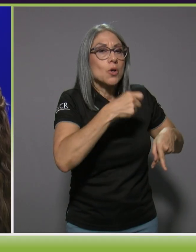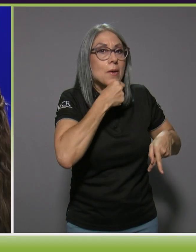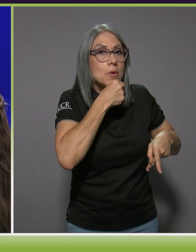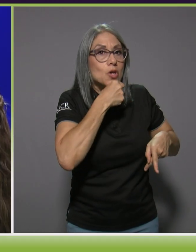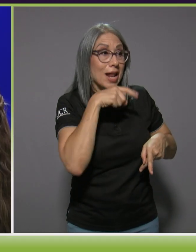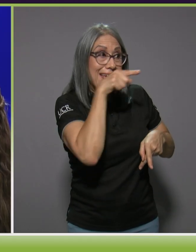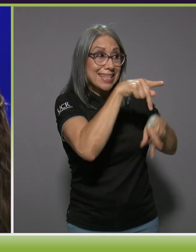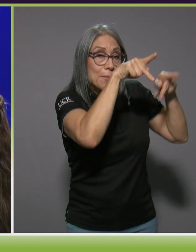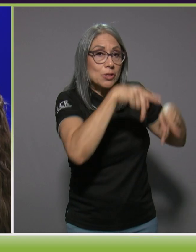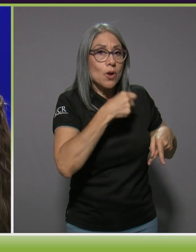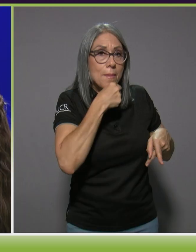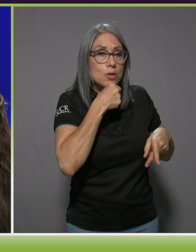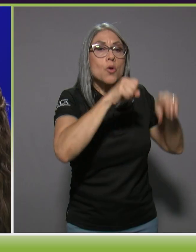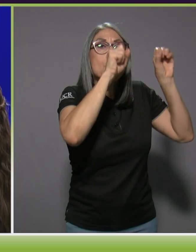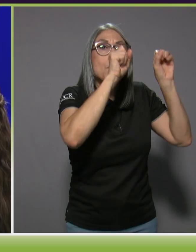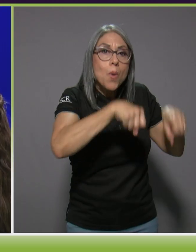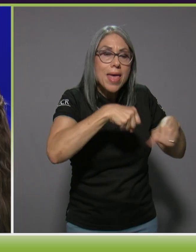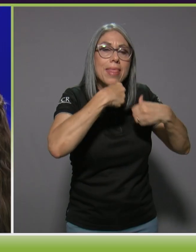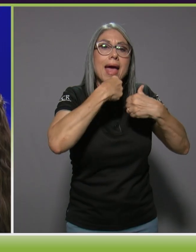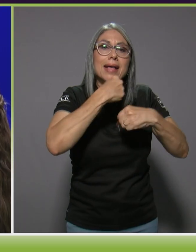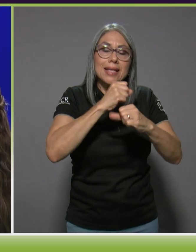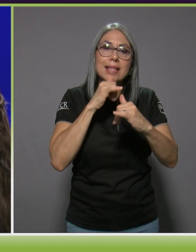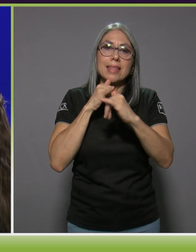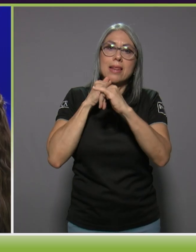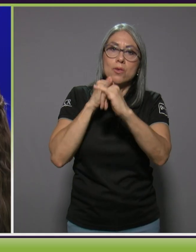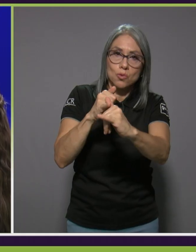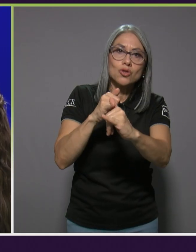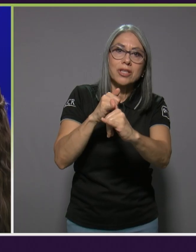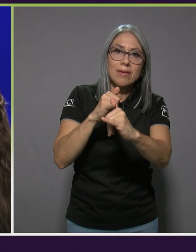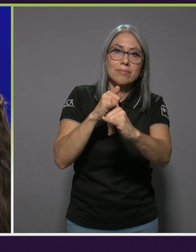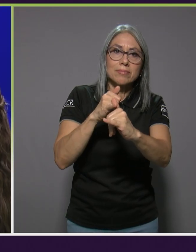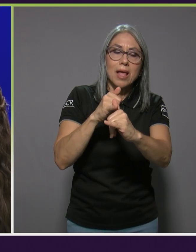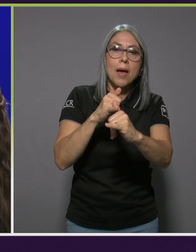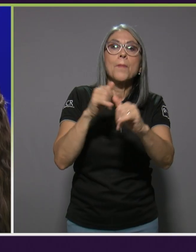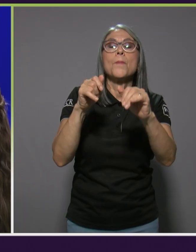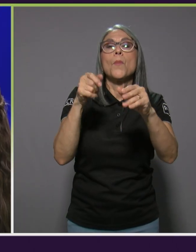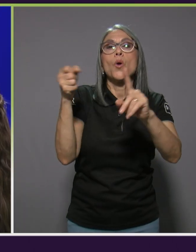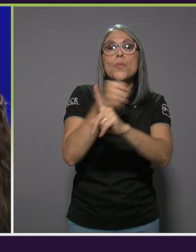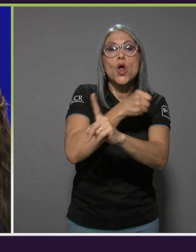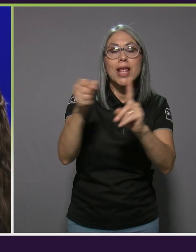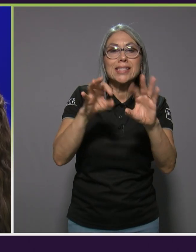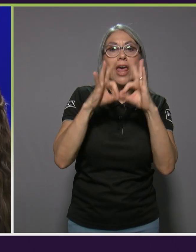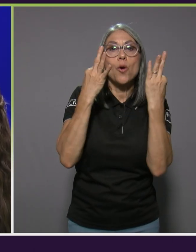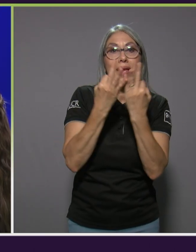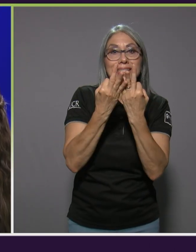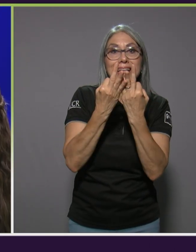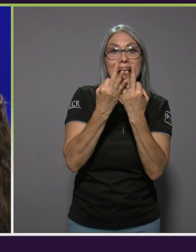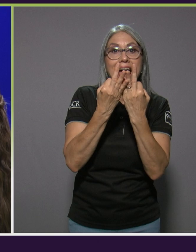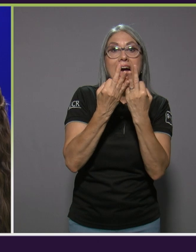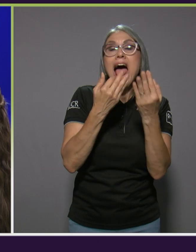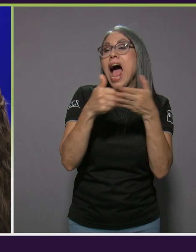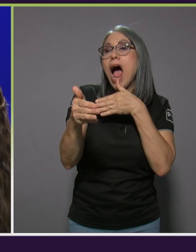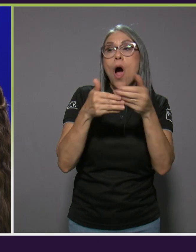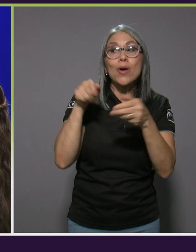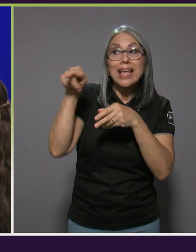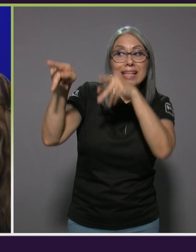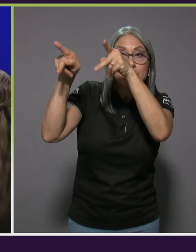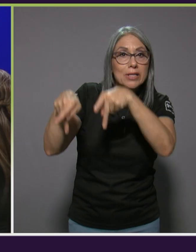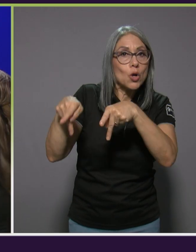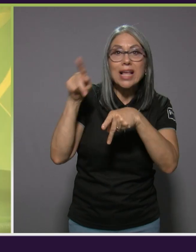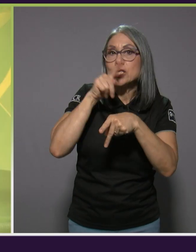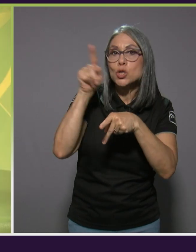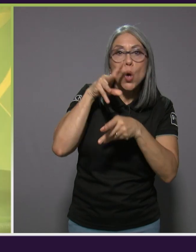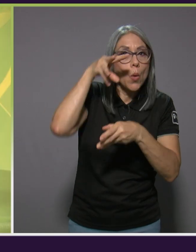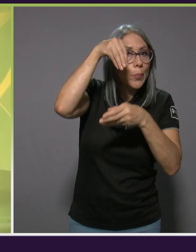legitimada para interponer una denuncia por violencia doméstica ante esas personas que no conviven con ellos. Y